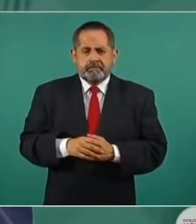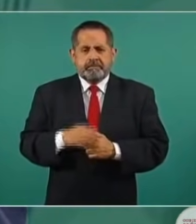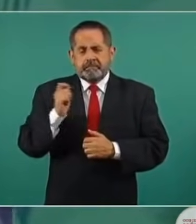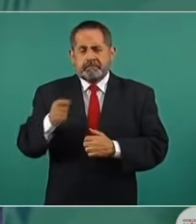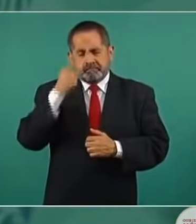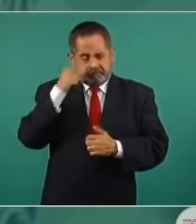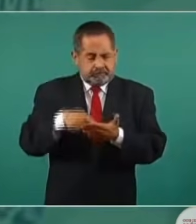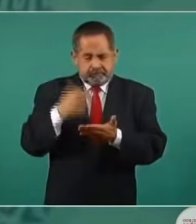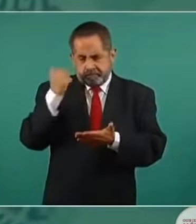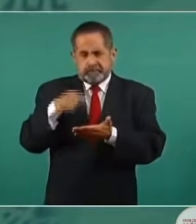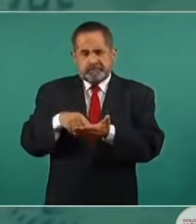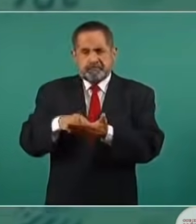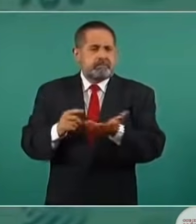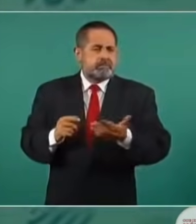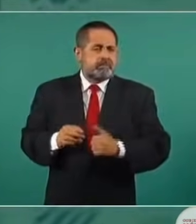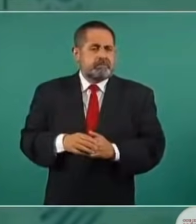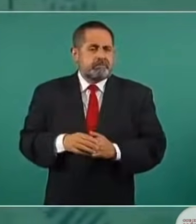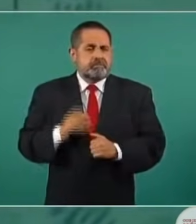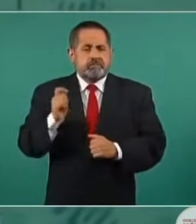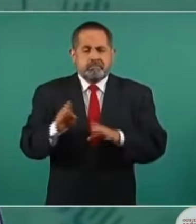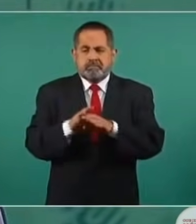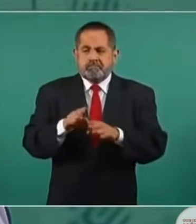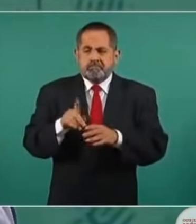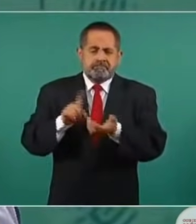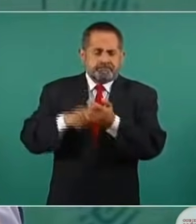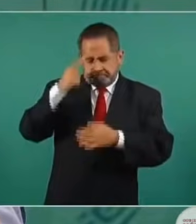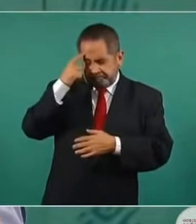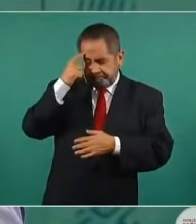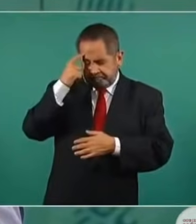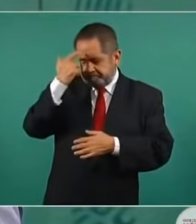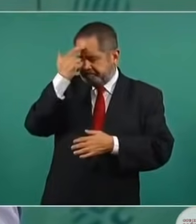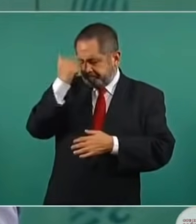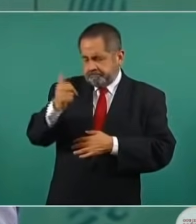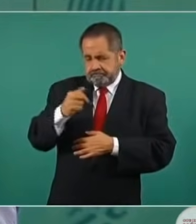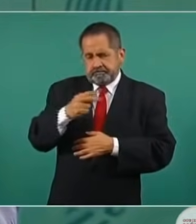solo legal, sino moral.